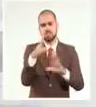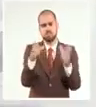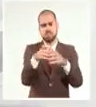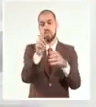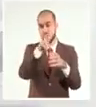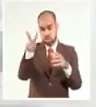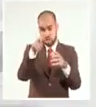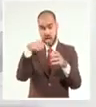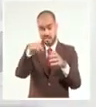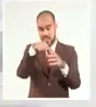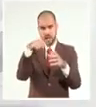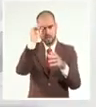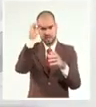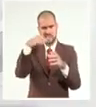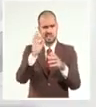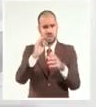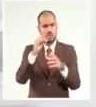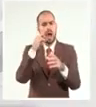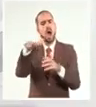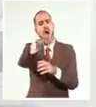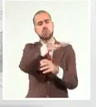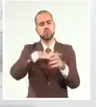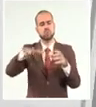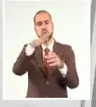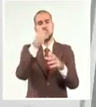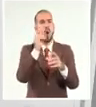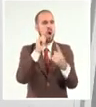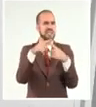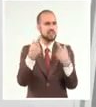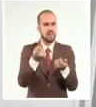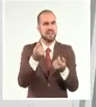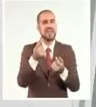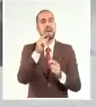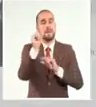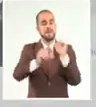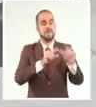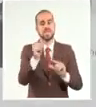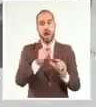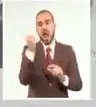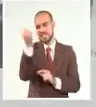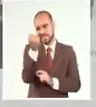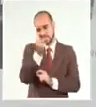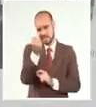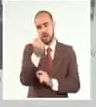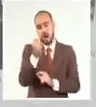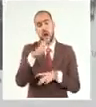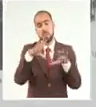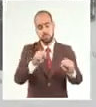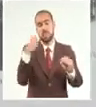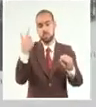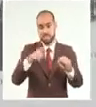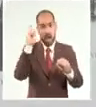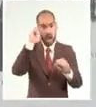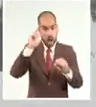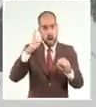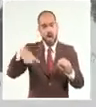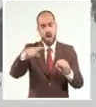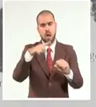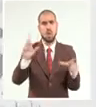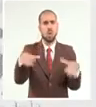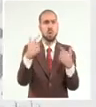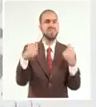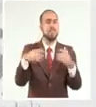hombres conocedores de la zona para atrapar al asesino Cabo Lara, misión que los campesinos cumplirían en solo